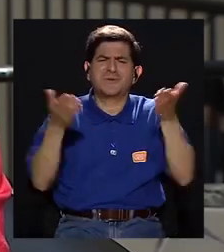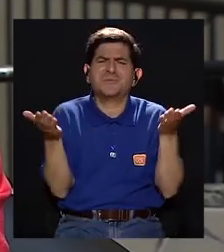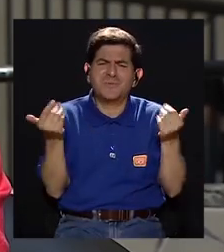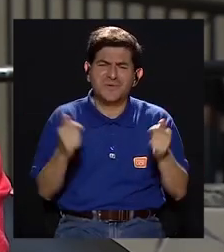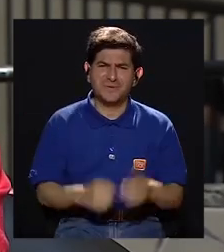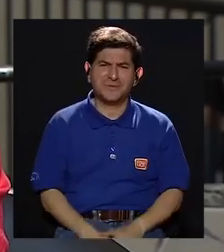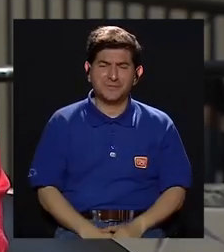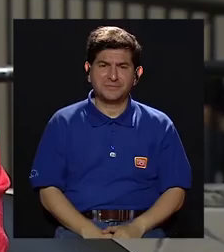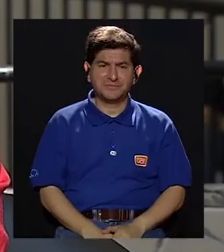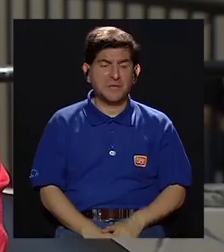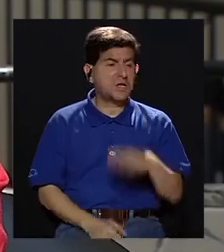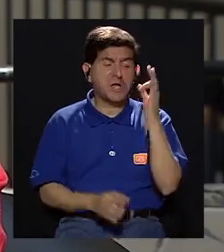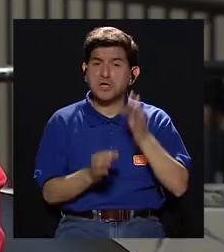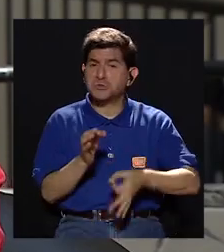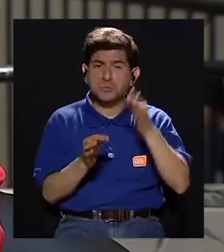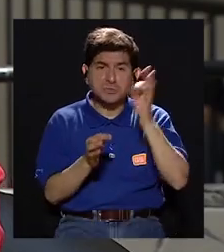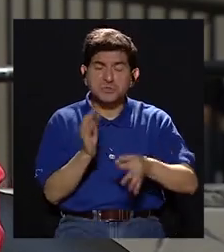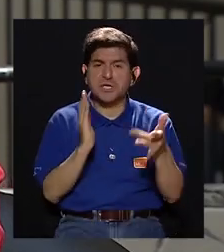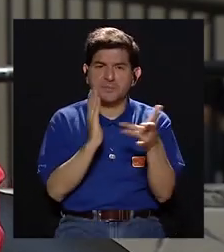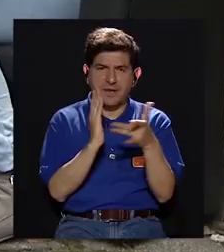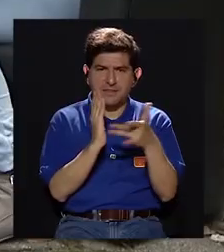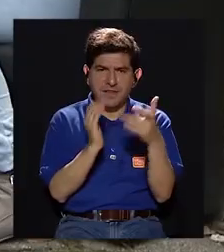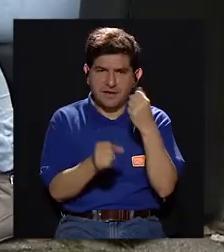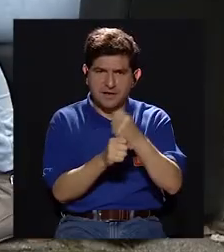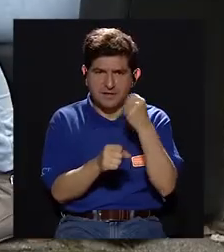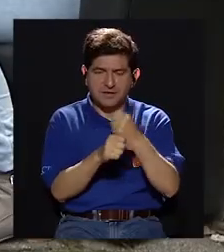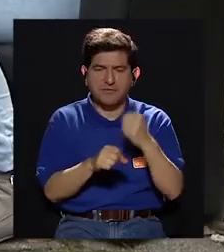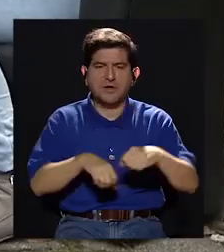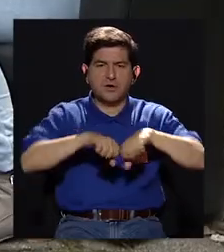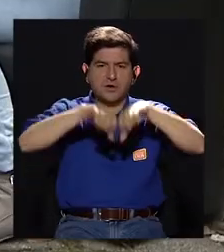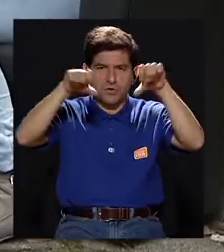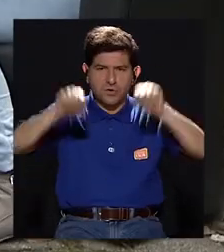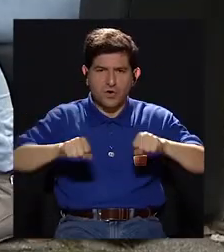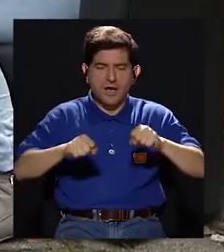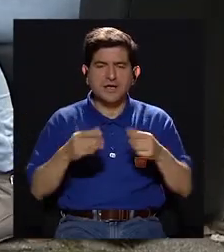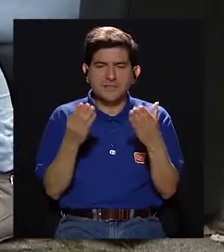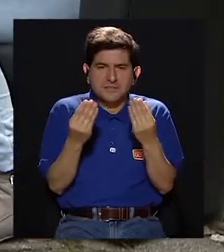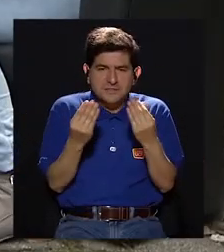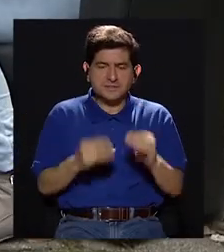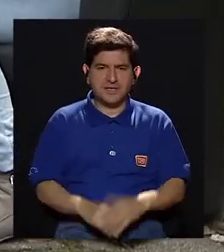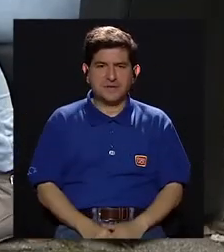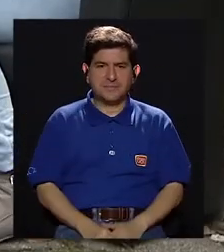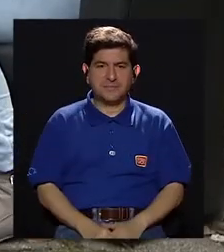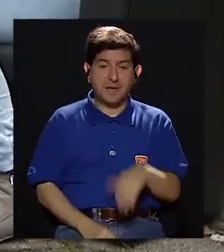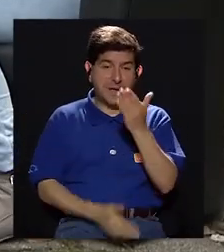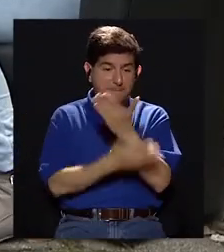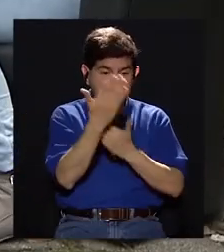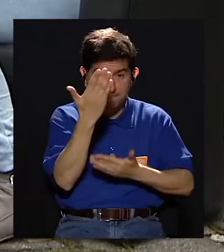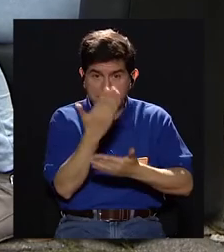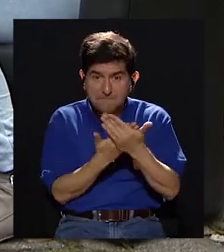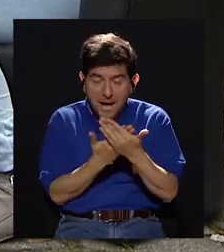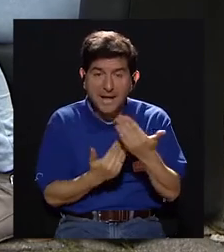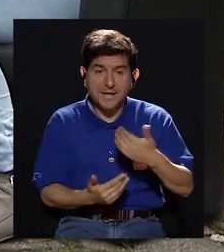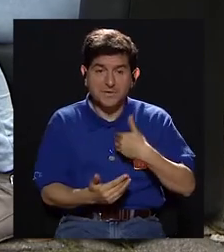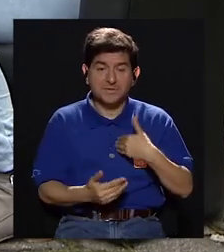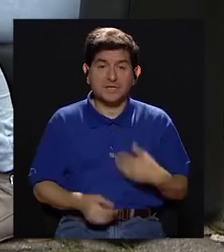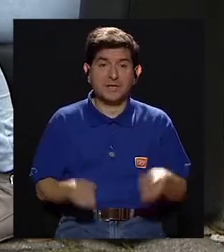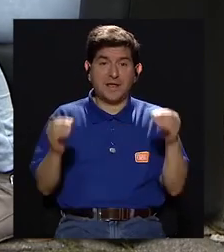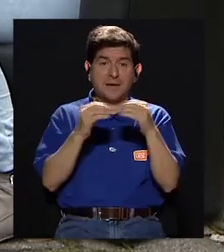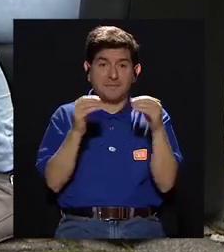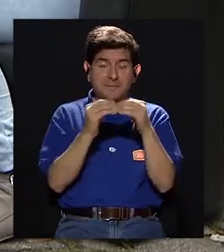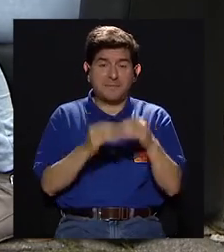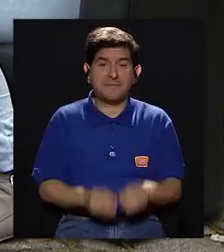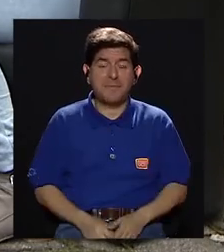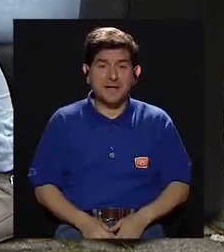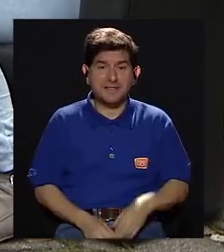en el cuerpo? Es realmente sencillo. La técnica trabaja con el sistema nervioso. Entonces, trabajamos con las manos, que es donde